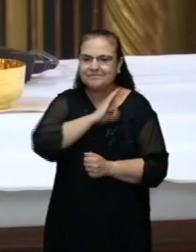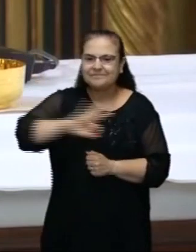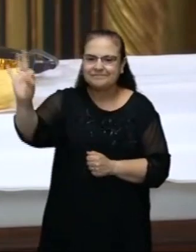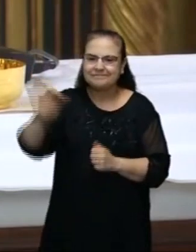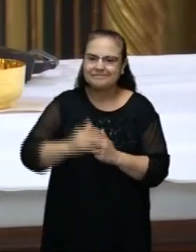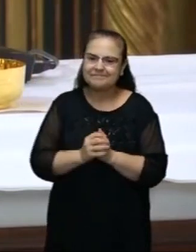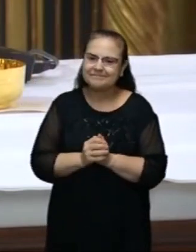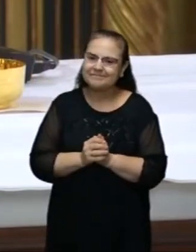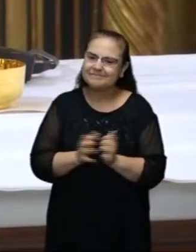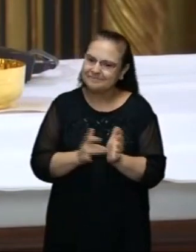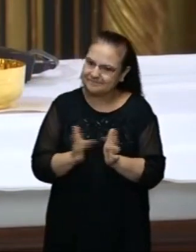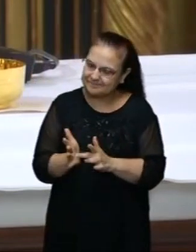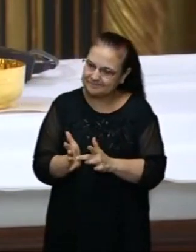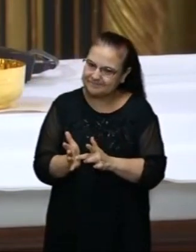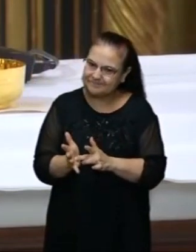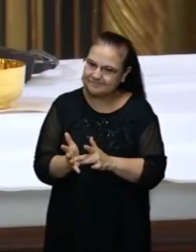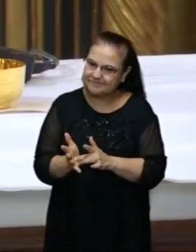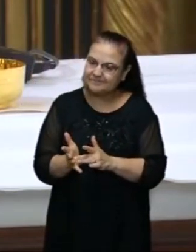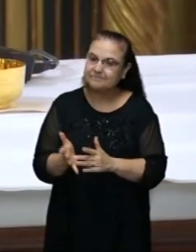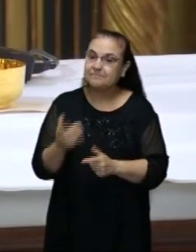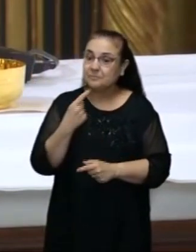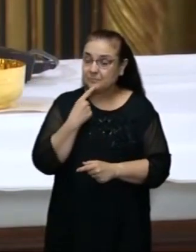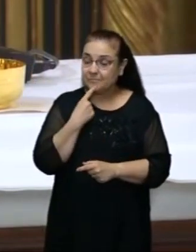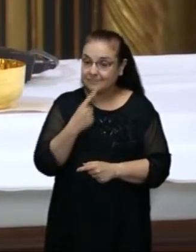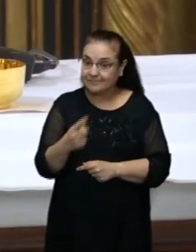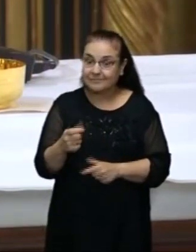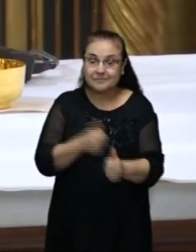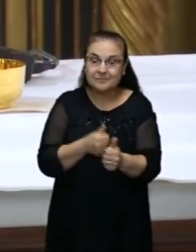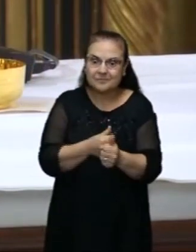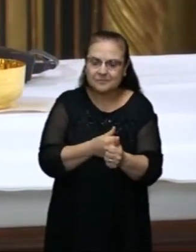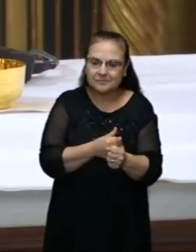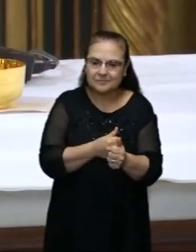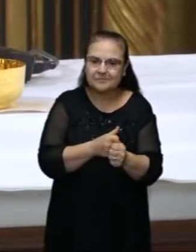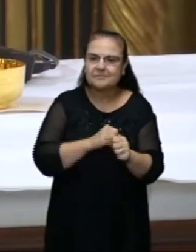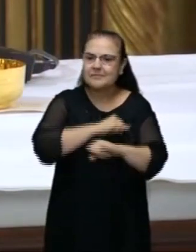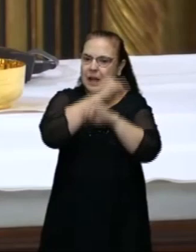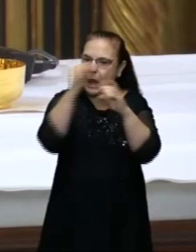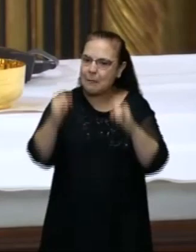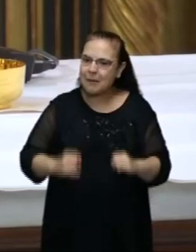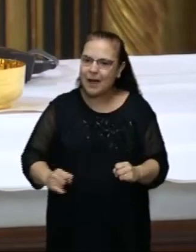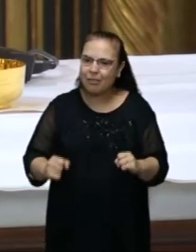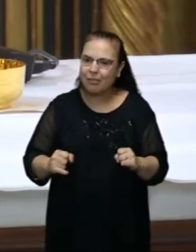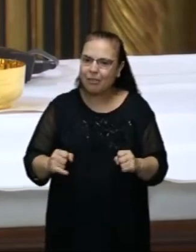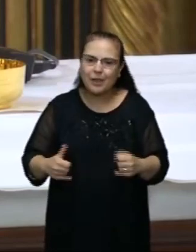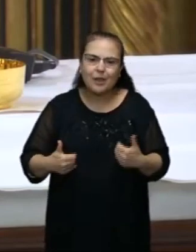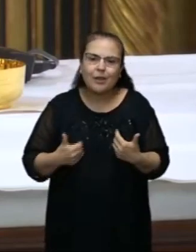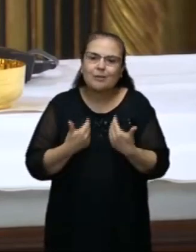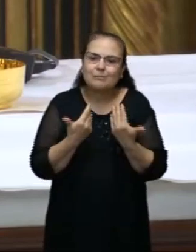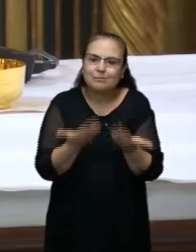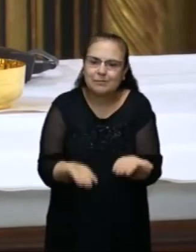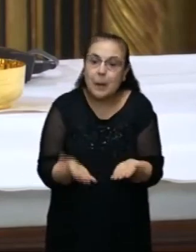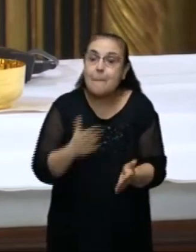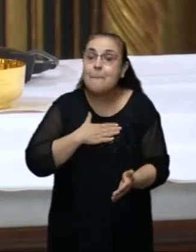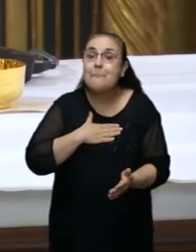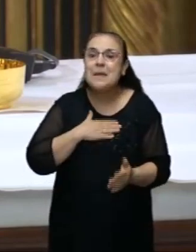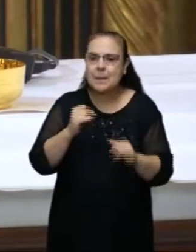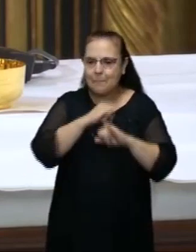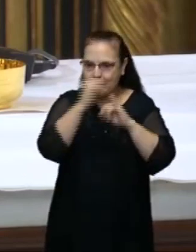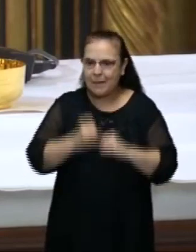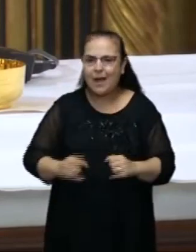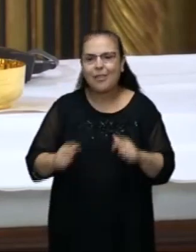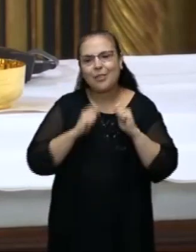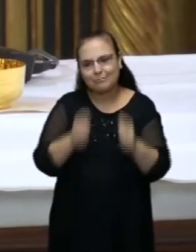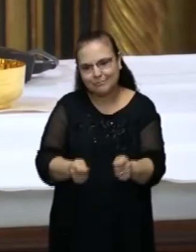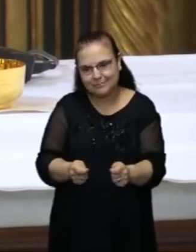Señor Jesucristo, que dijiste a tus apóstoles: la paz os dejo, mi paz os